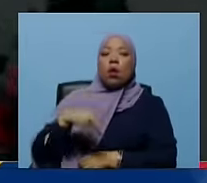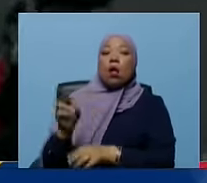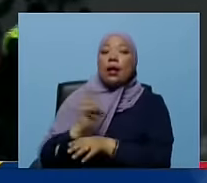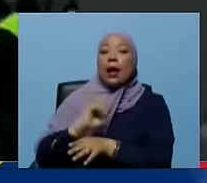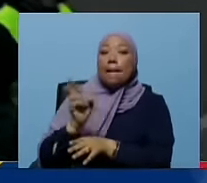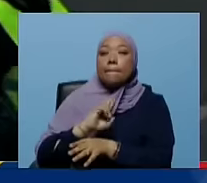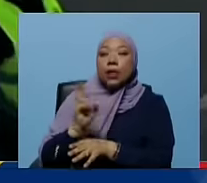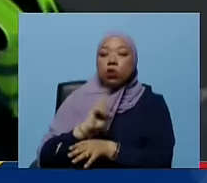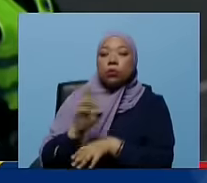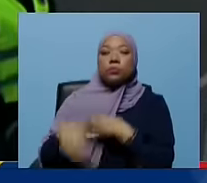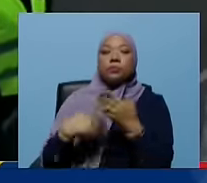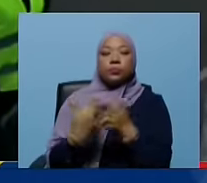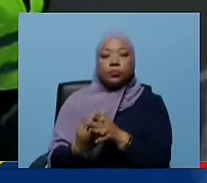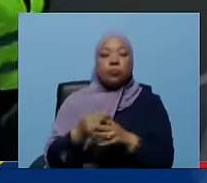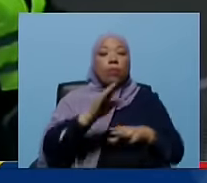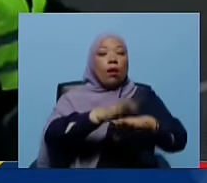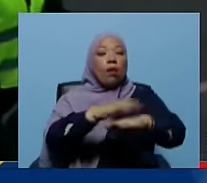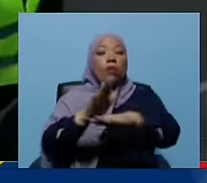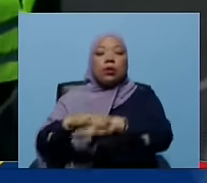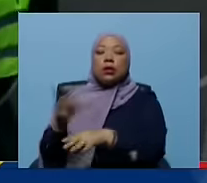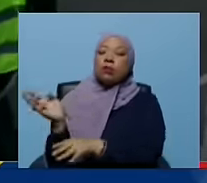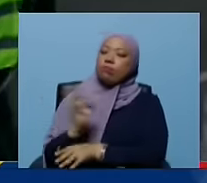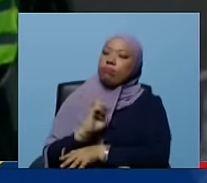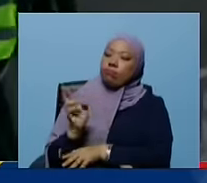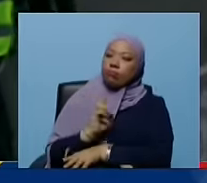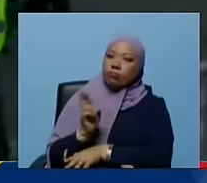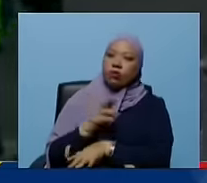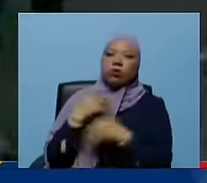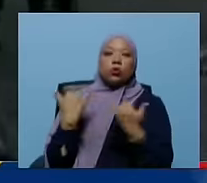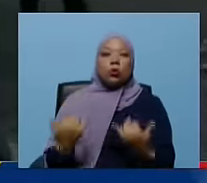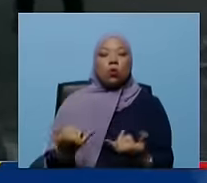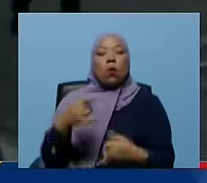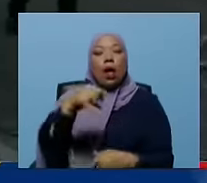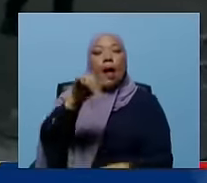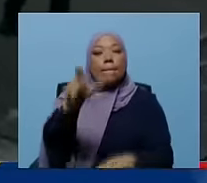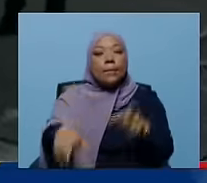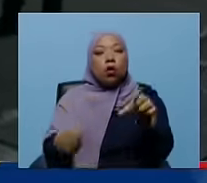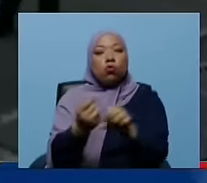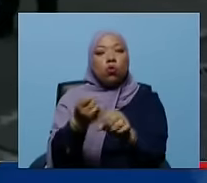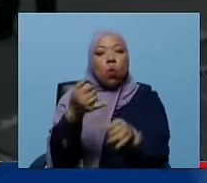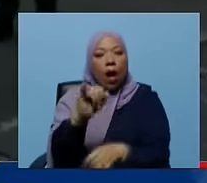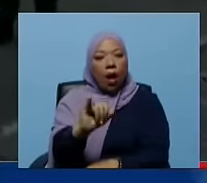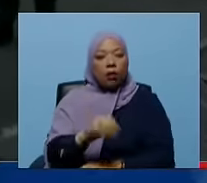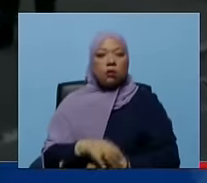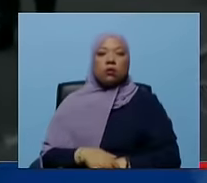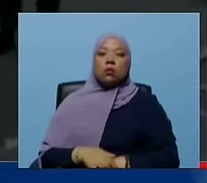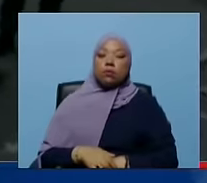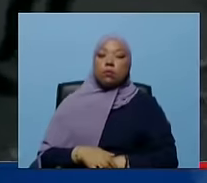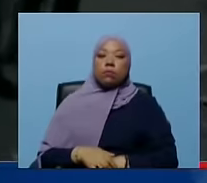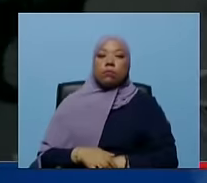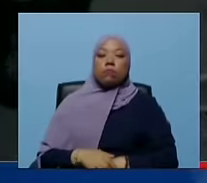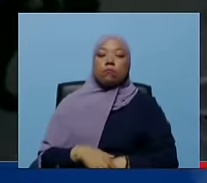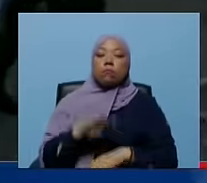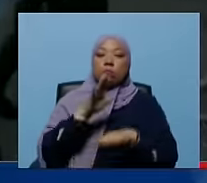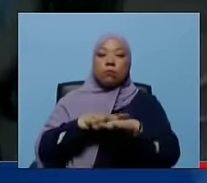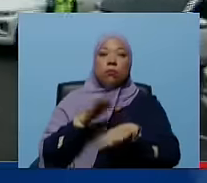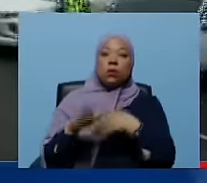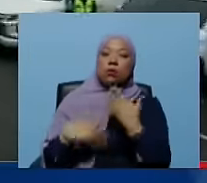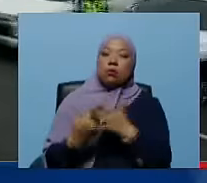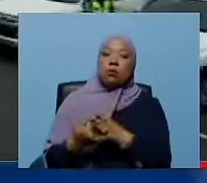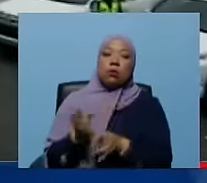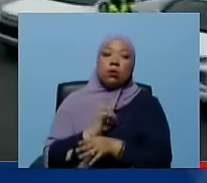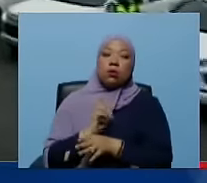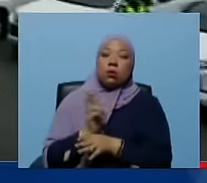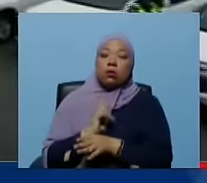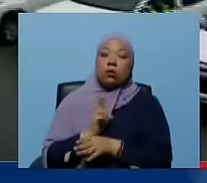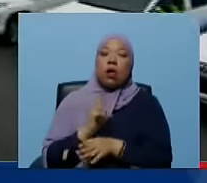rápidamente al llamado de las emergencias donde existan. Correcto. Acudir al llamado de la emergencia,